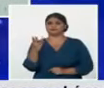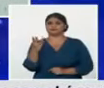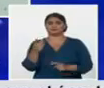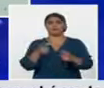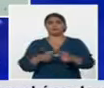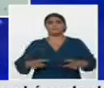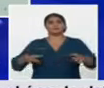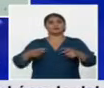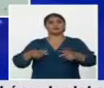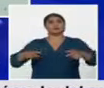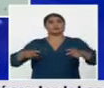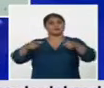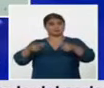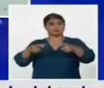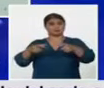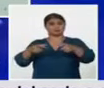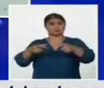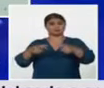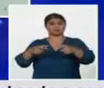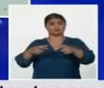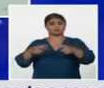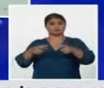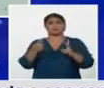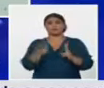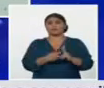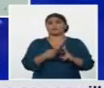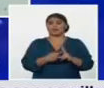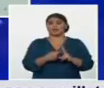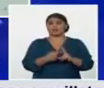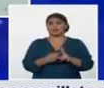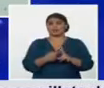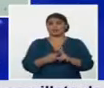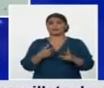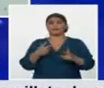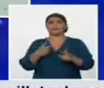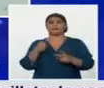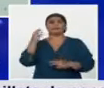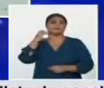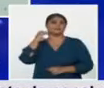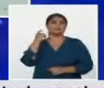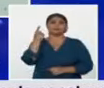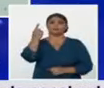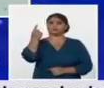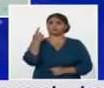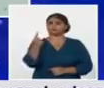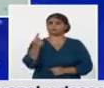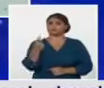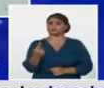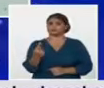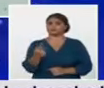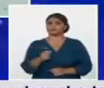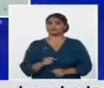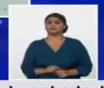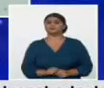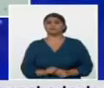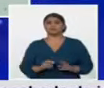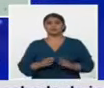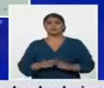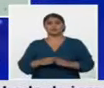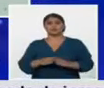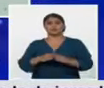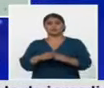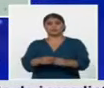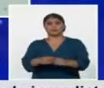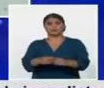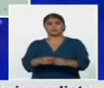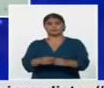Mazó, Bayamo y Manzanillo con 1 cada uno. Y en el caso de Granma, 2 son viajeros cubanos